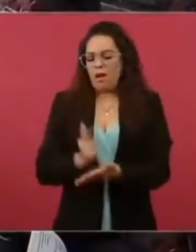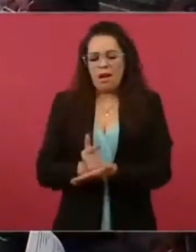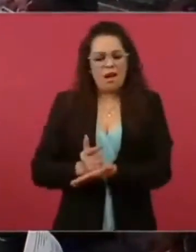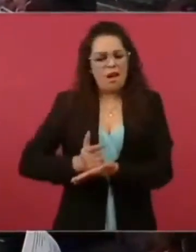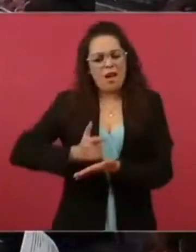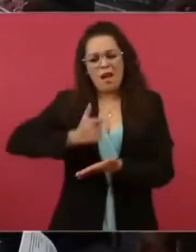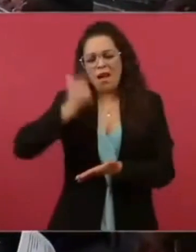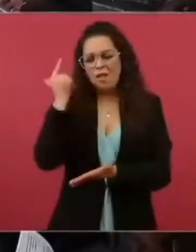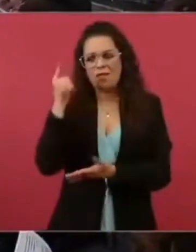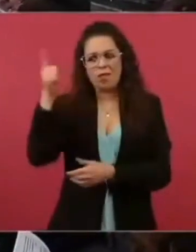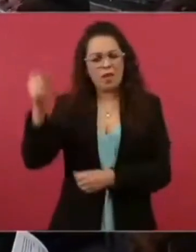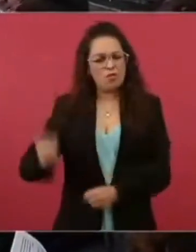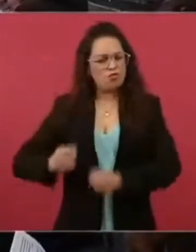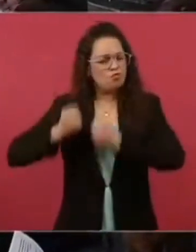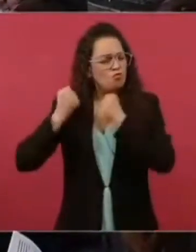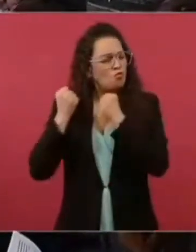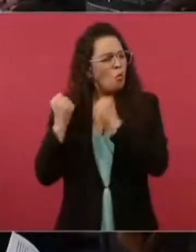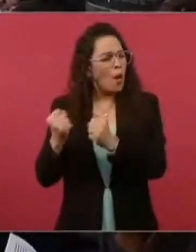ya a ese nivel,